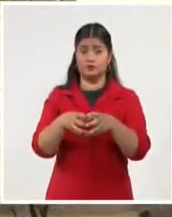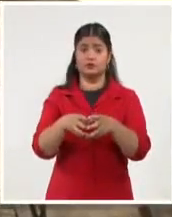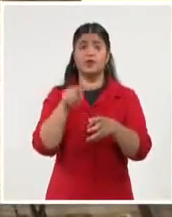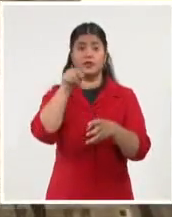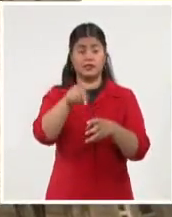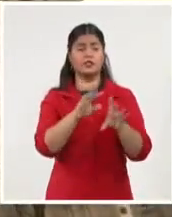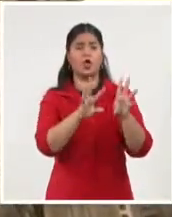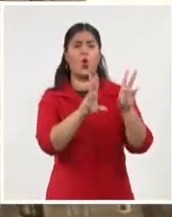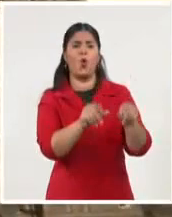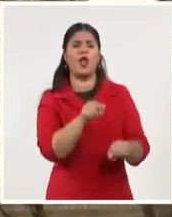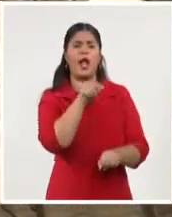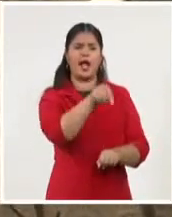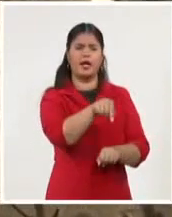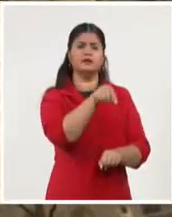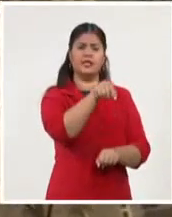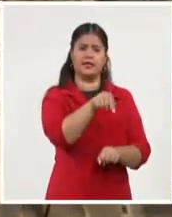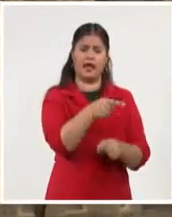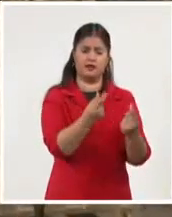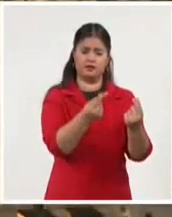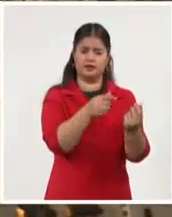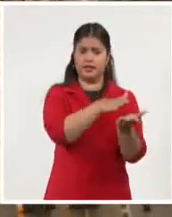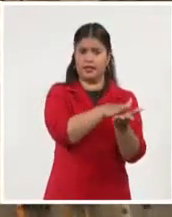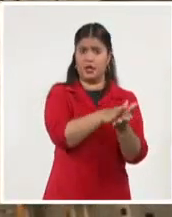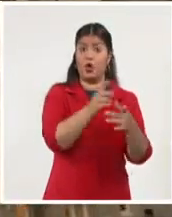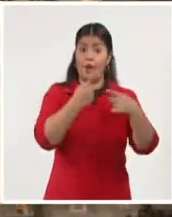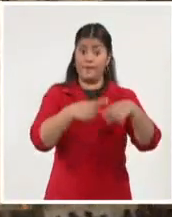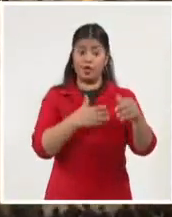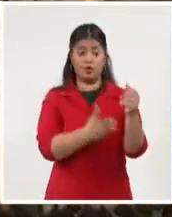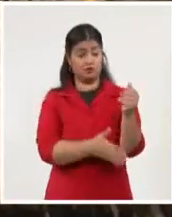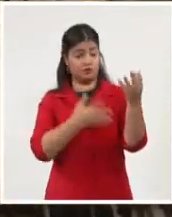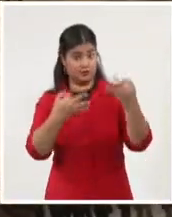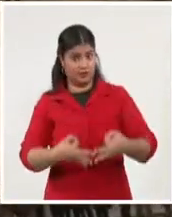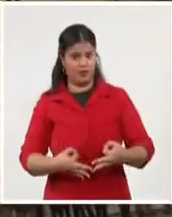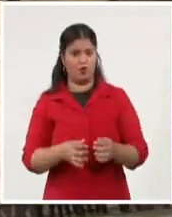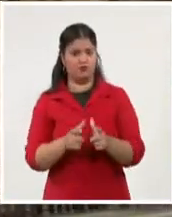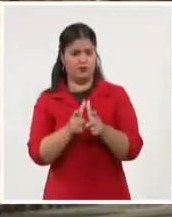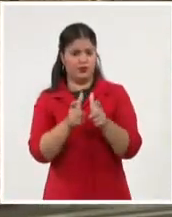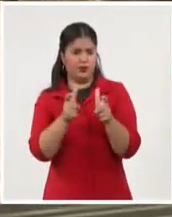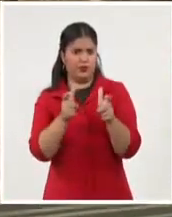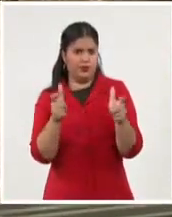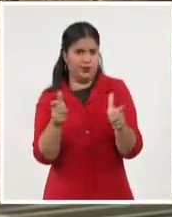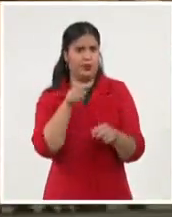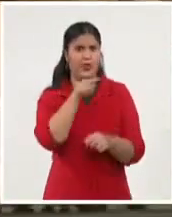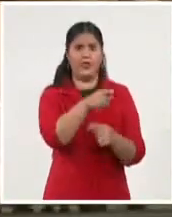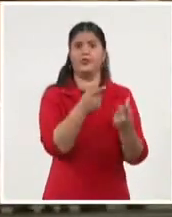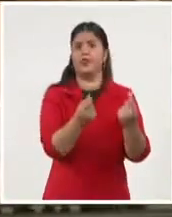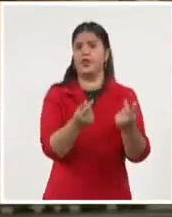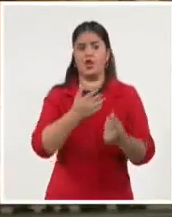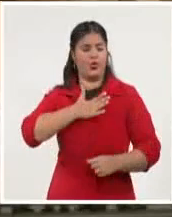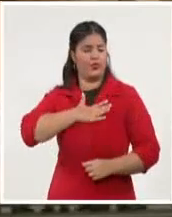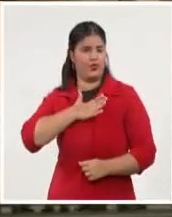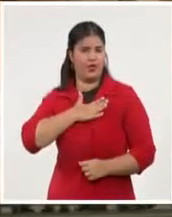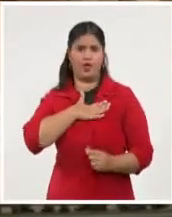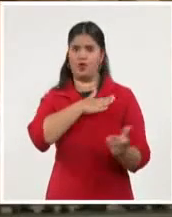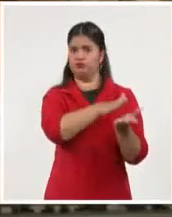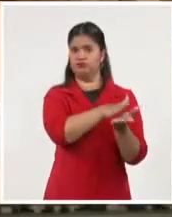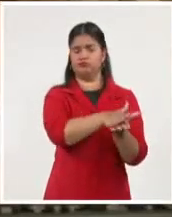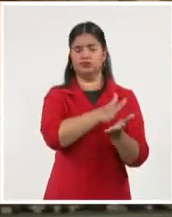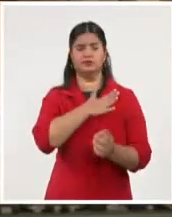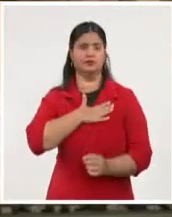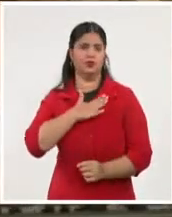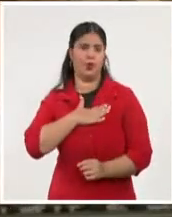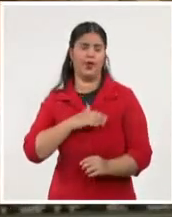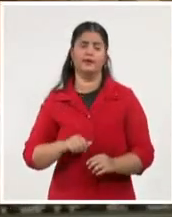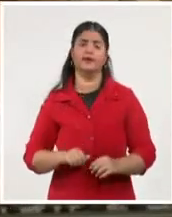a múltiples activos y tergiversado esos valores ante instituciones financieras para obtener